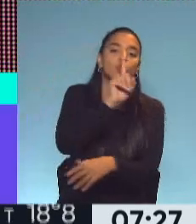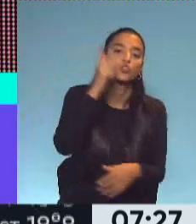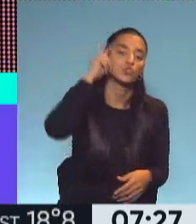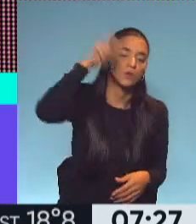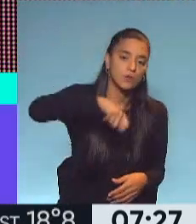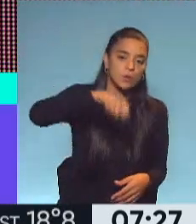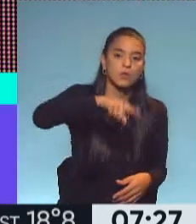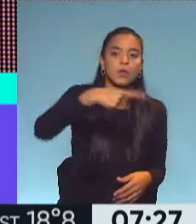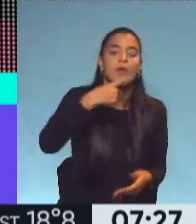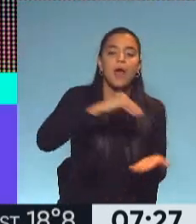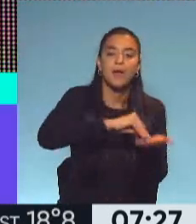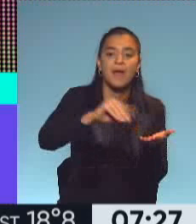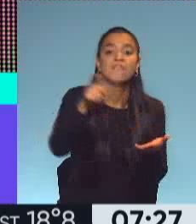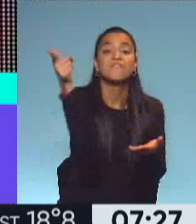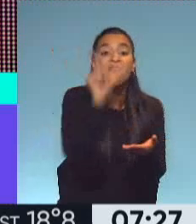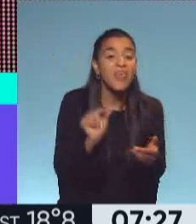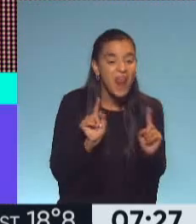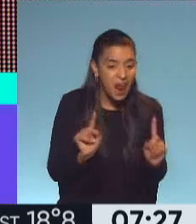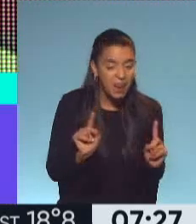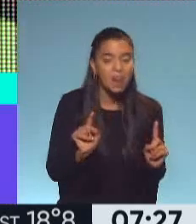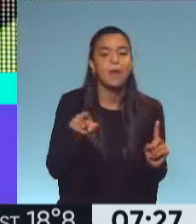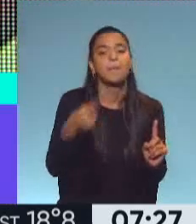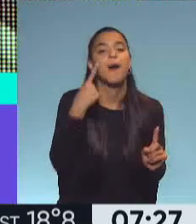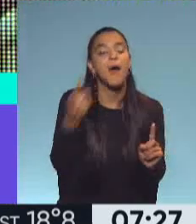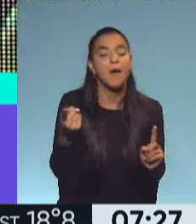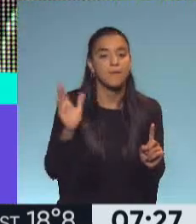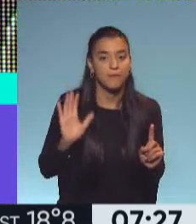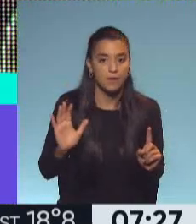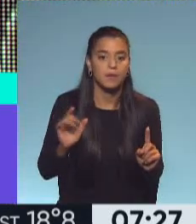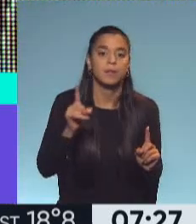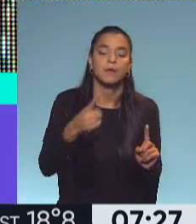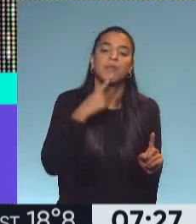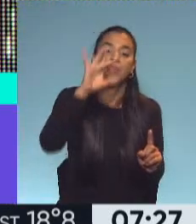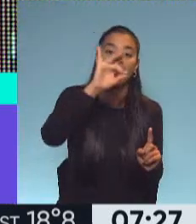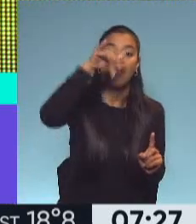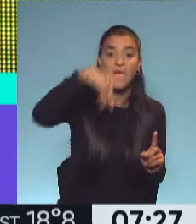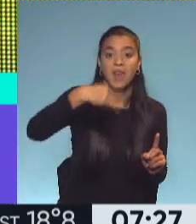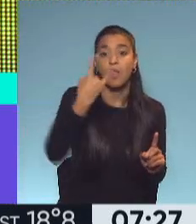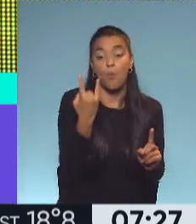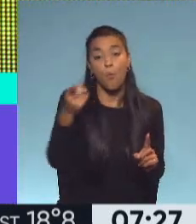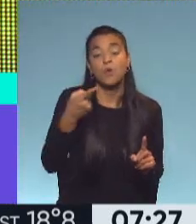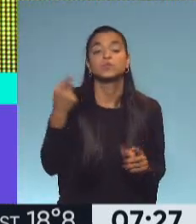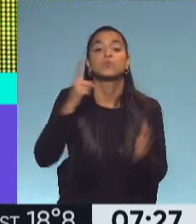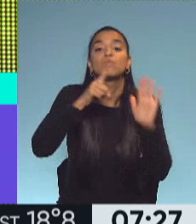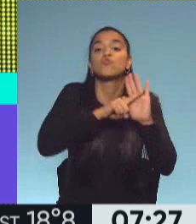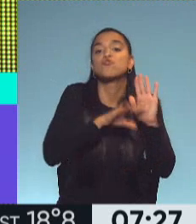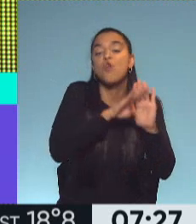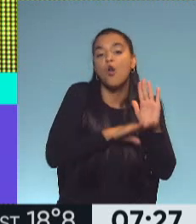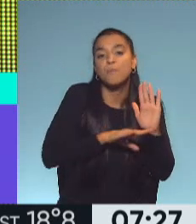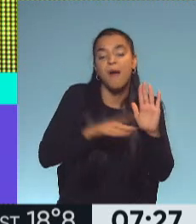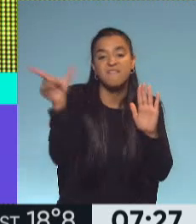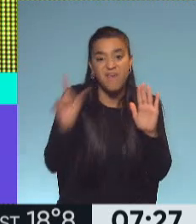Fuero Contencioso Administrativo Federal, para reivindicar el DNU, que es una norma federal. Mira, si te parece